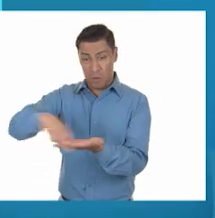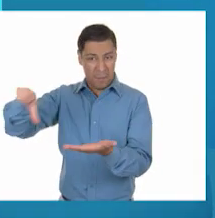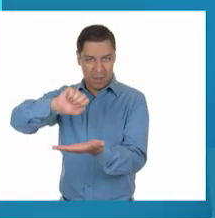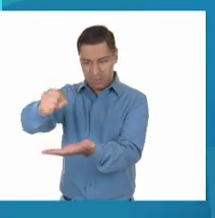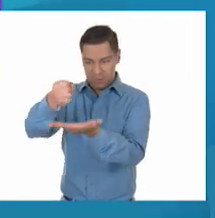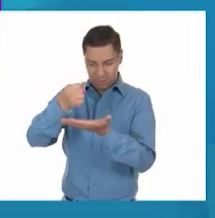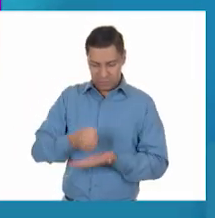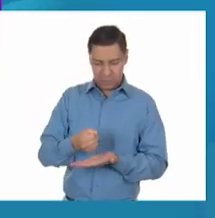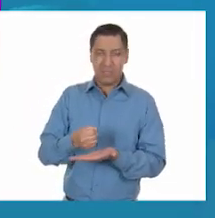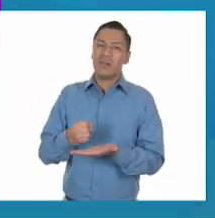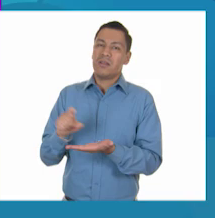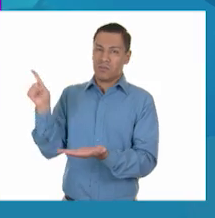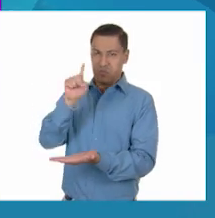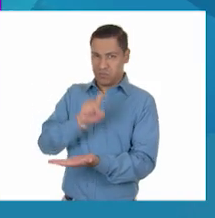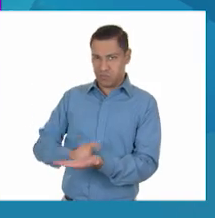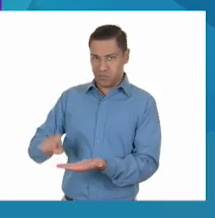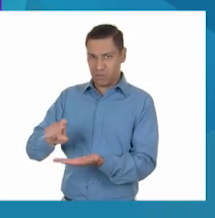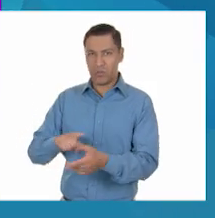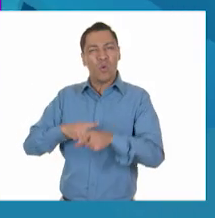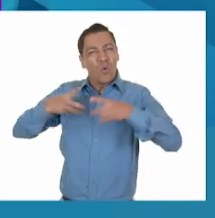Es